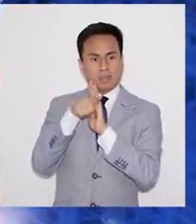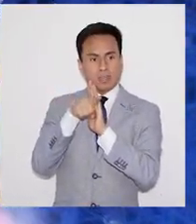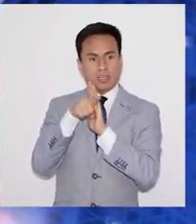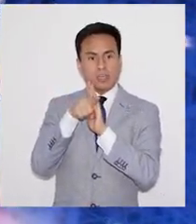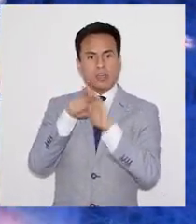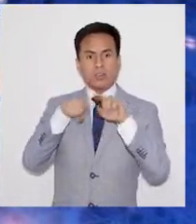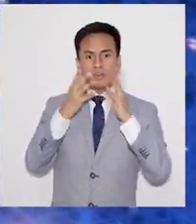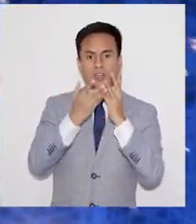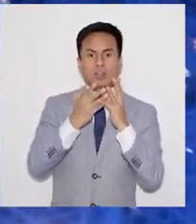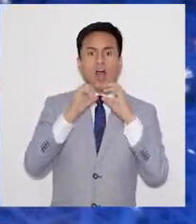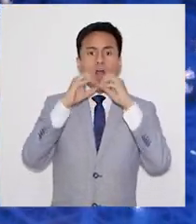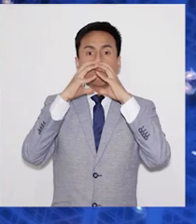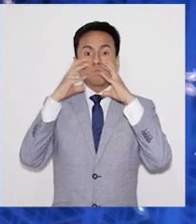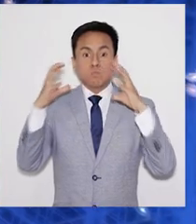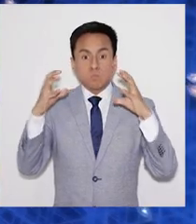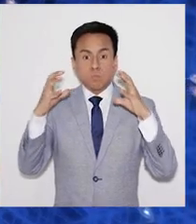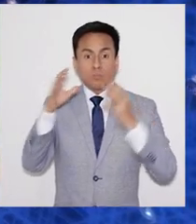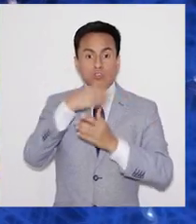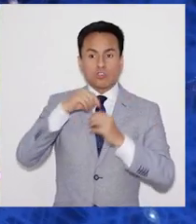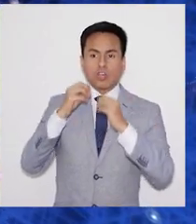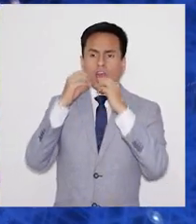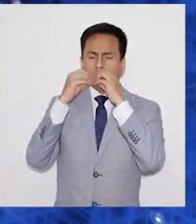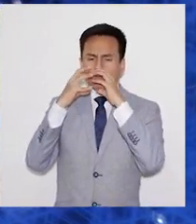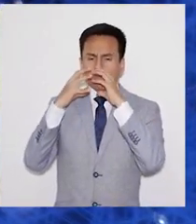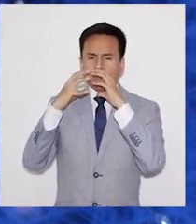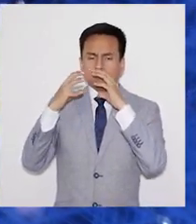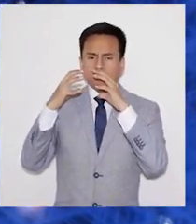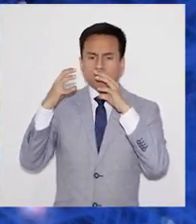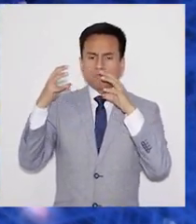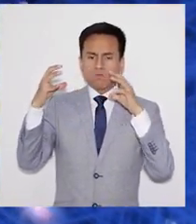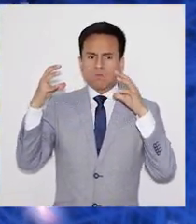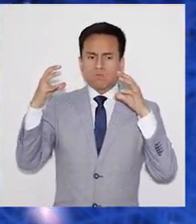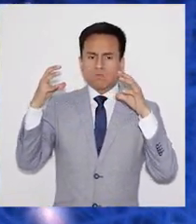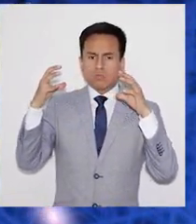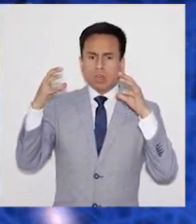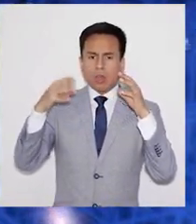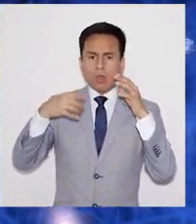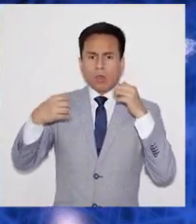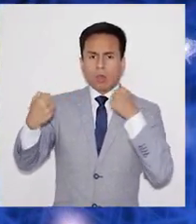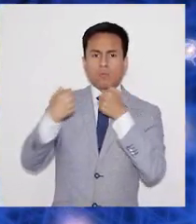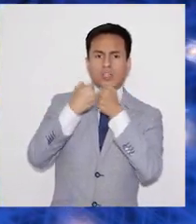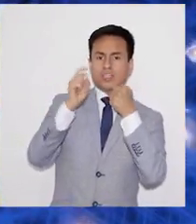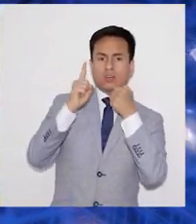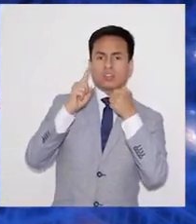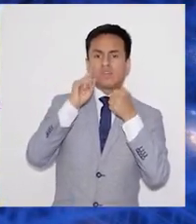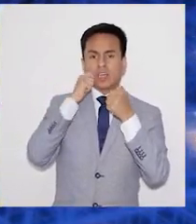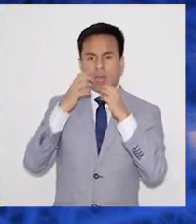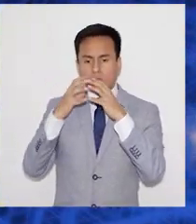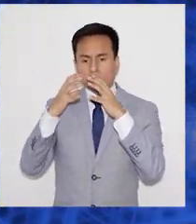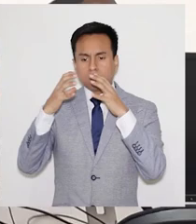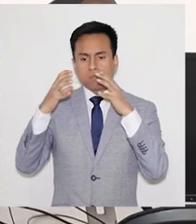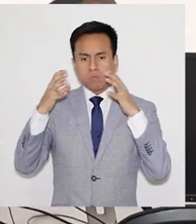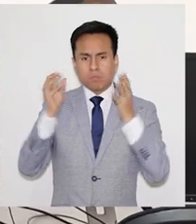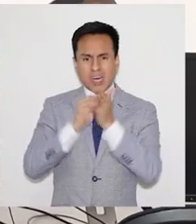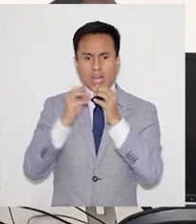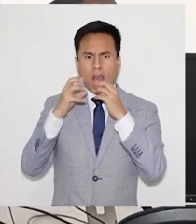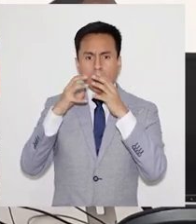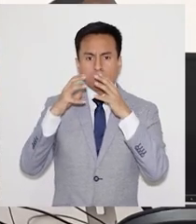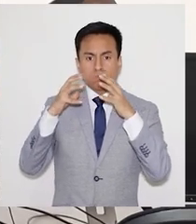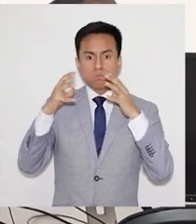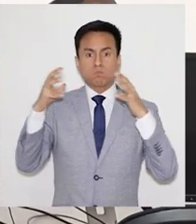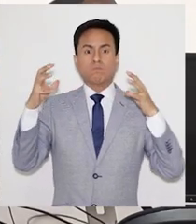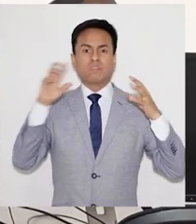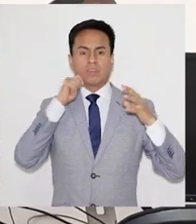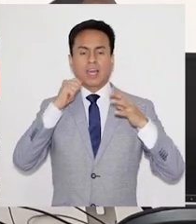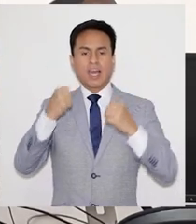si el universo fuera un globo, nosotros estaríamos inflándolo y en vez de oponerse, cada vez se quisiera inflar más. Entonces propusieron